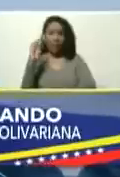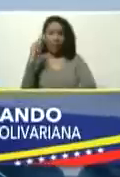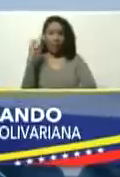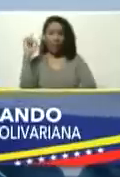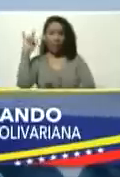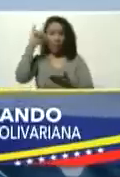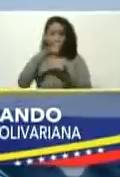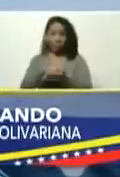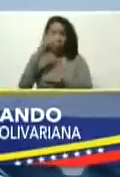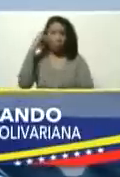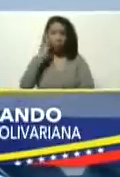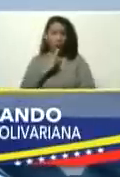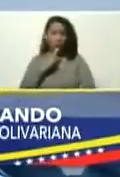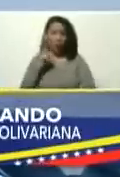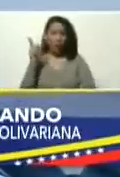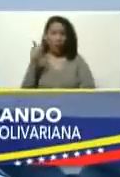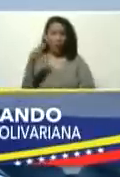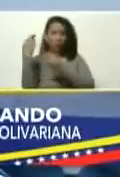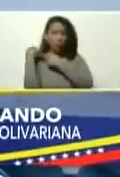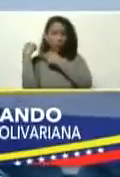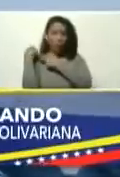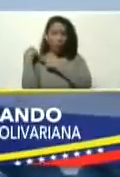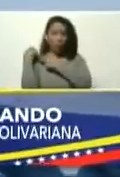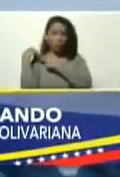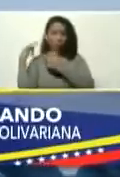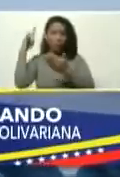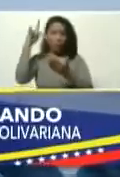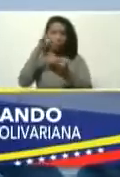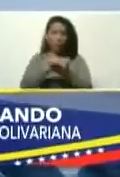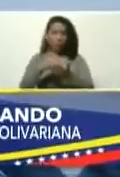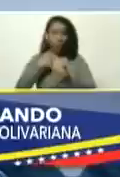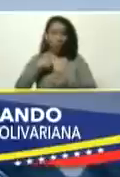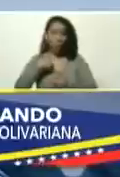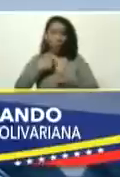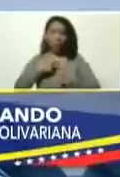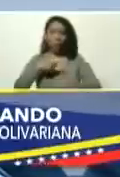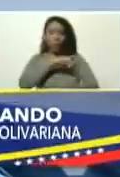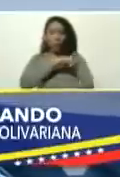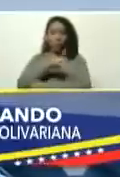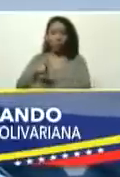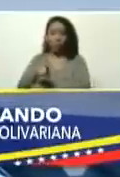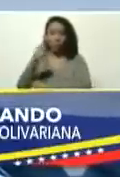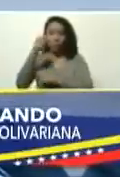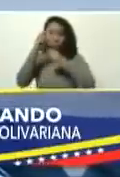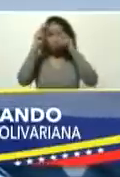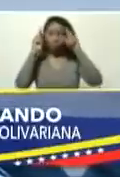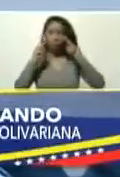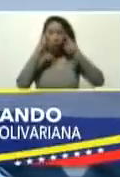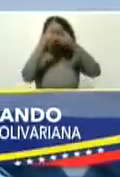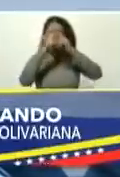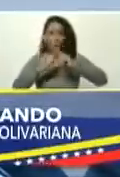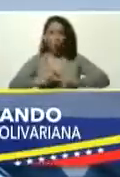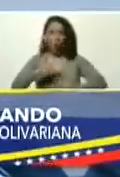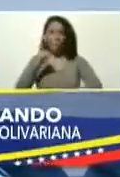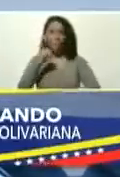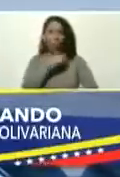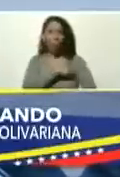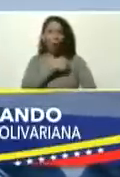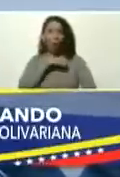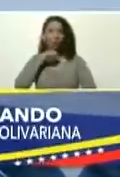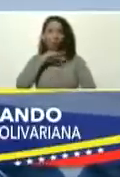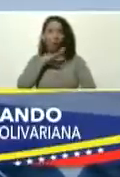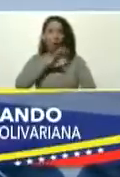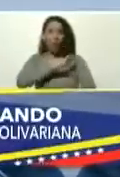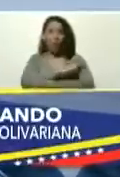bolivariana, componente aeroespacial que comandaré con la dignidad, el honor y la moral histórica de